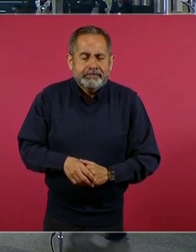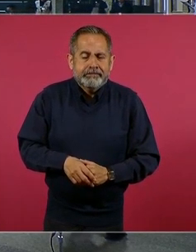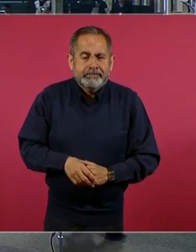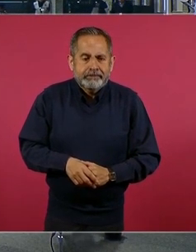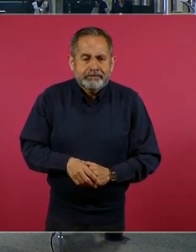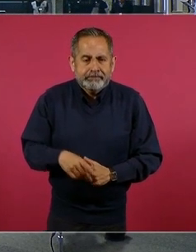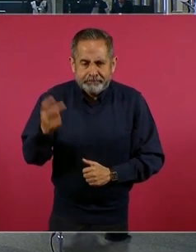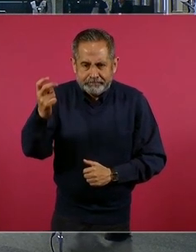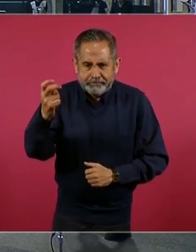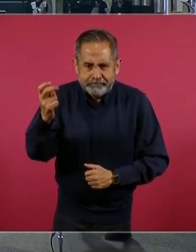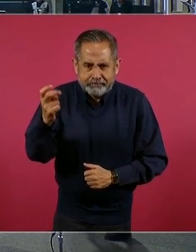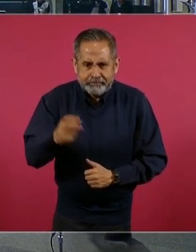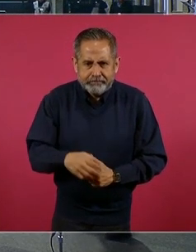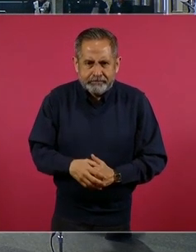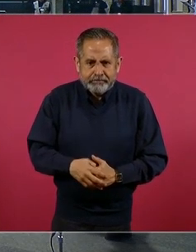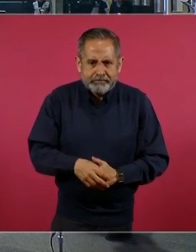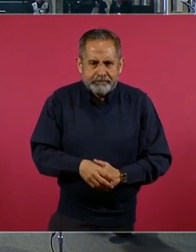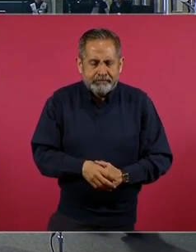Esto es.